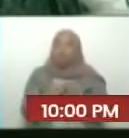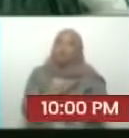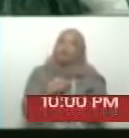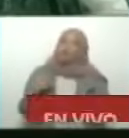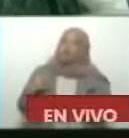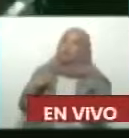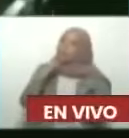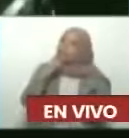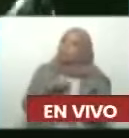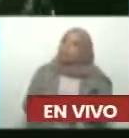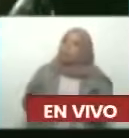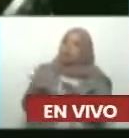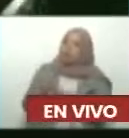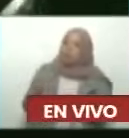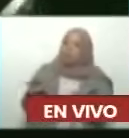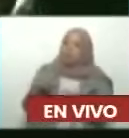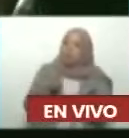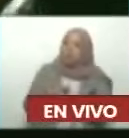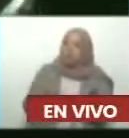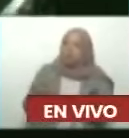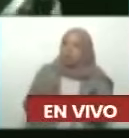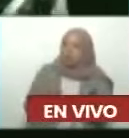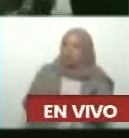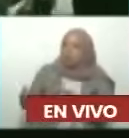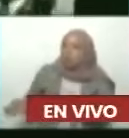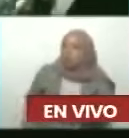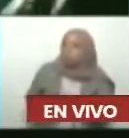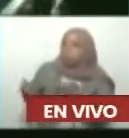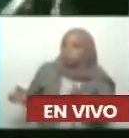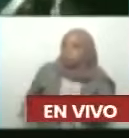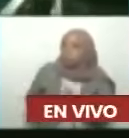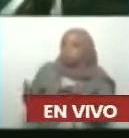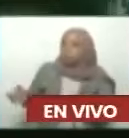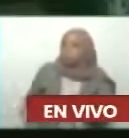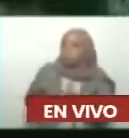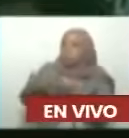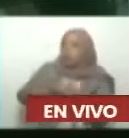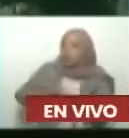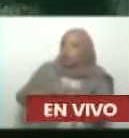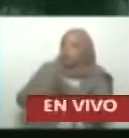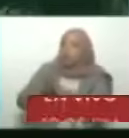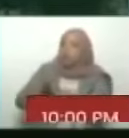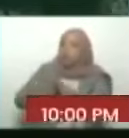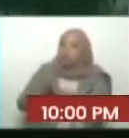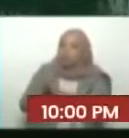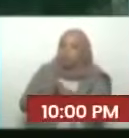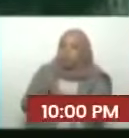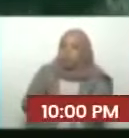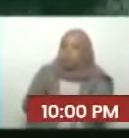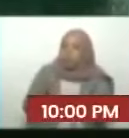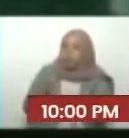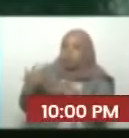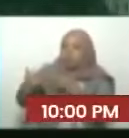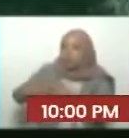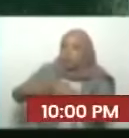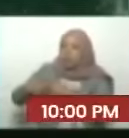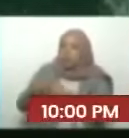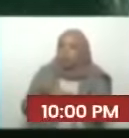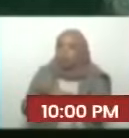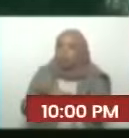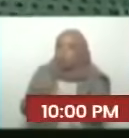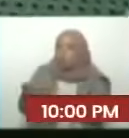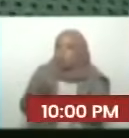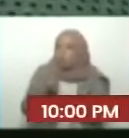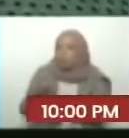esta historia, y gracias a la gobernadora, ese gran impulso de tenernos como empresarios, esta empresa como